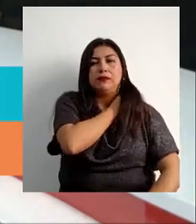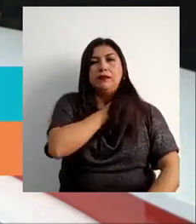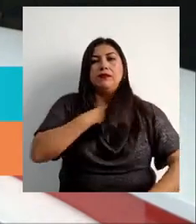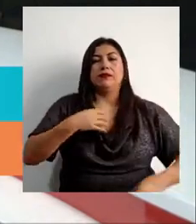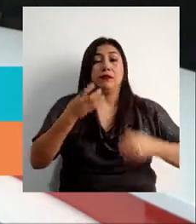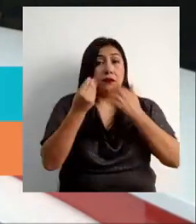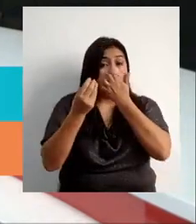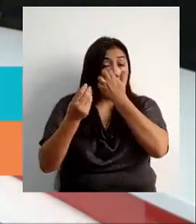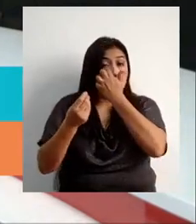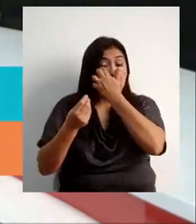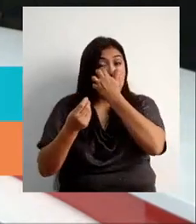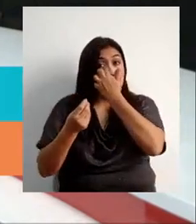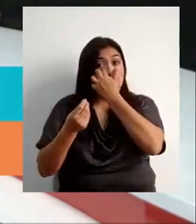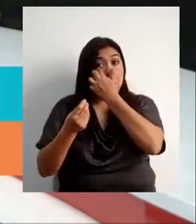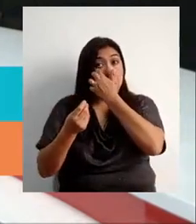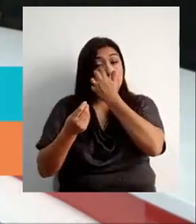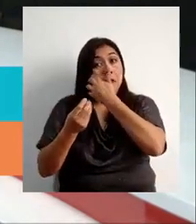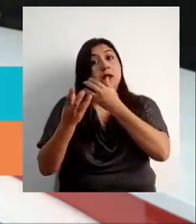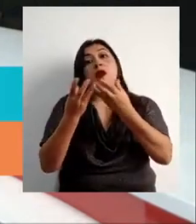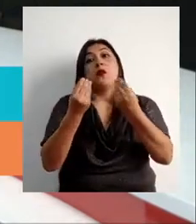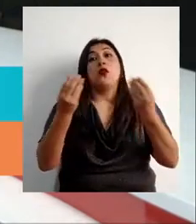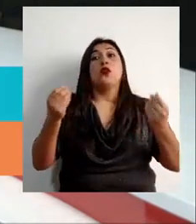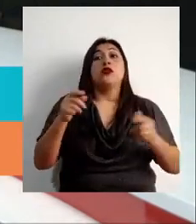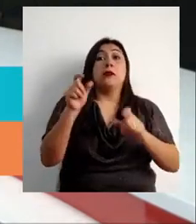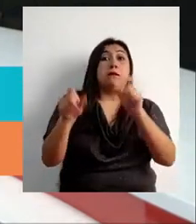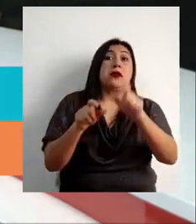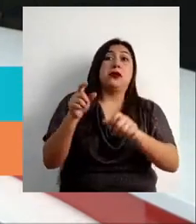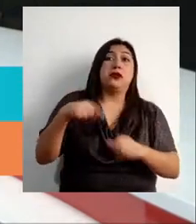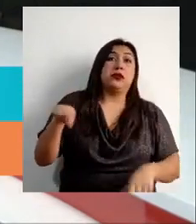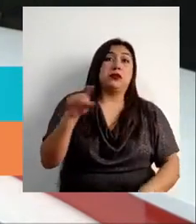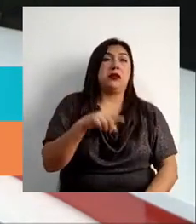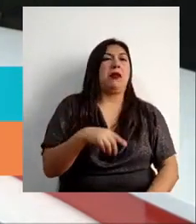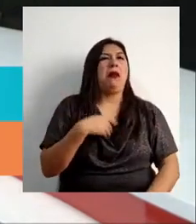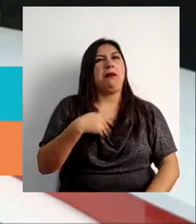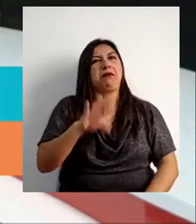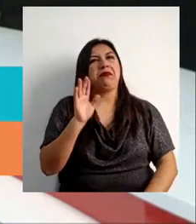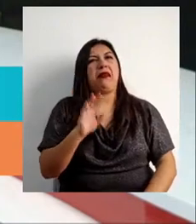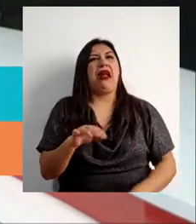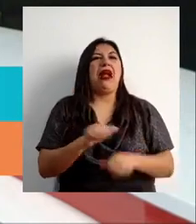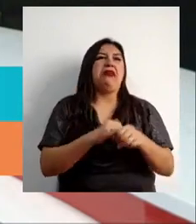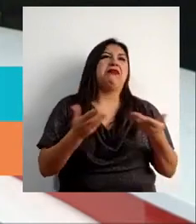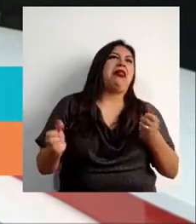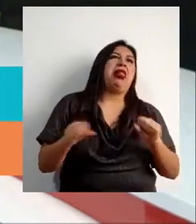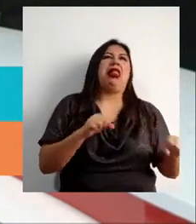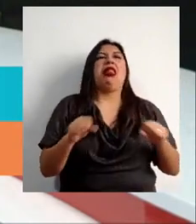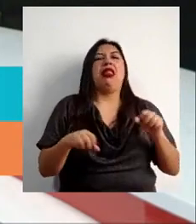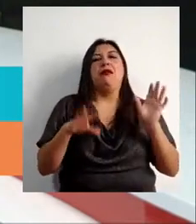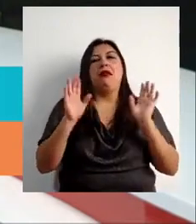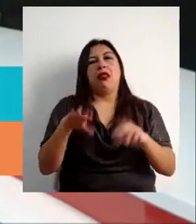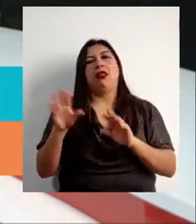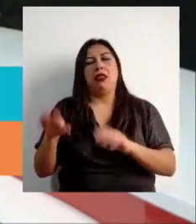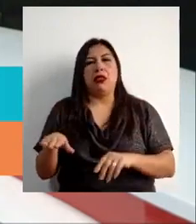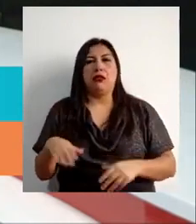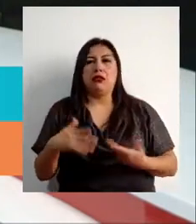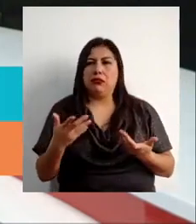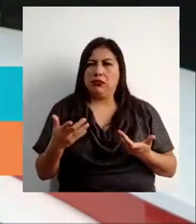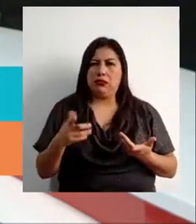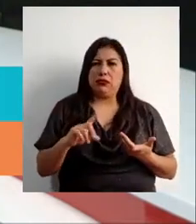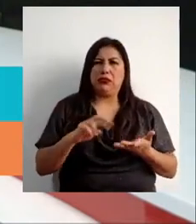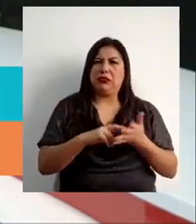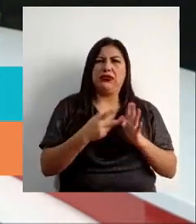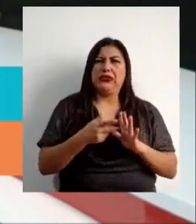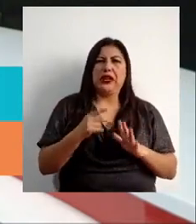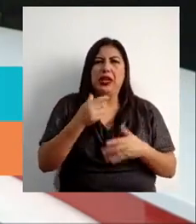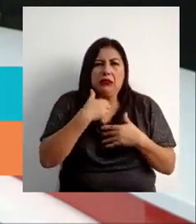toman en serio el tema de los simulacros cuando esto va a permitir, pues, incluso a salvar tu vida y la vida de